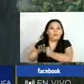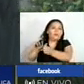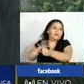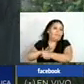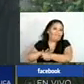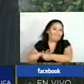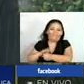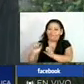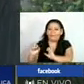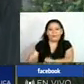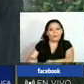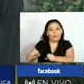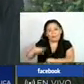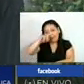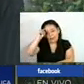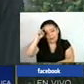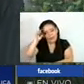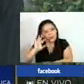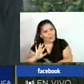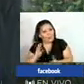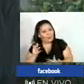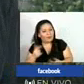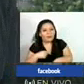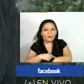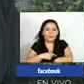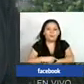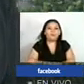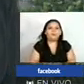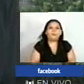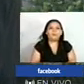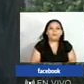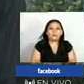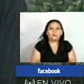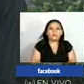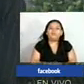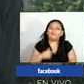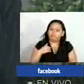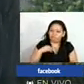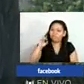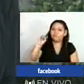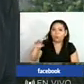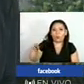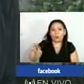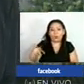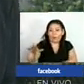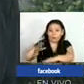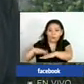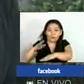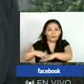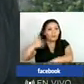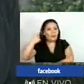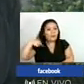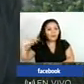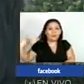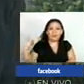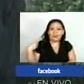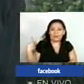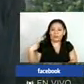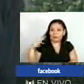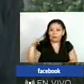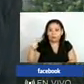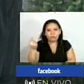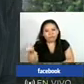y que por eso estaban pidiendo una prórroga. Se le giró instrucción al director de auditoría de que ellos